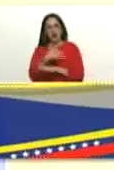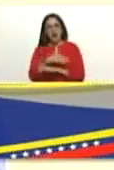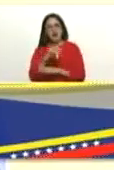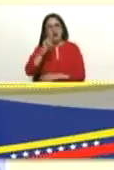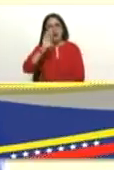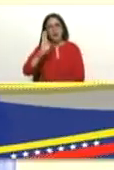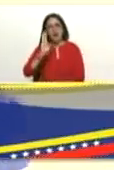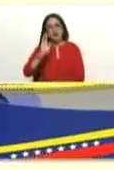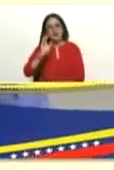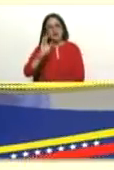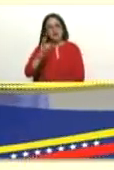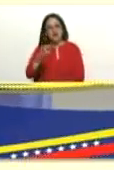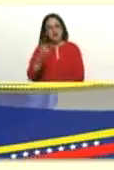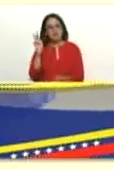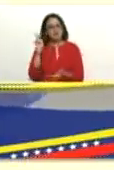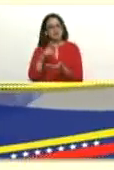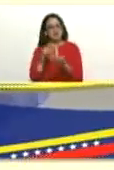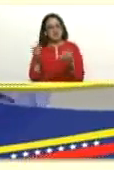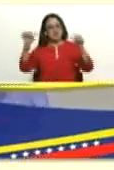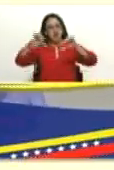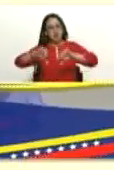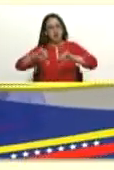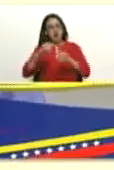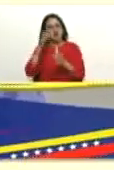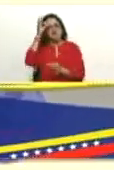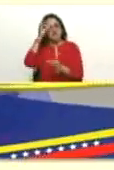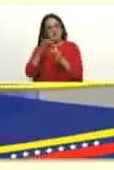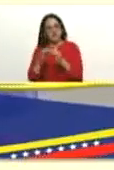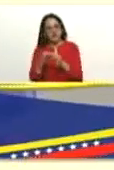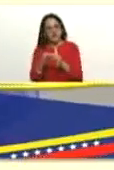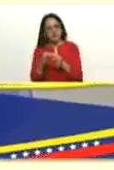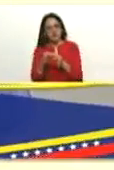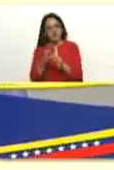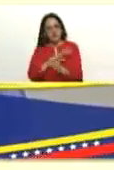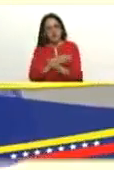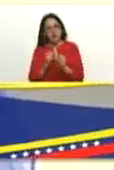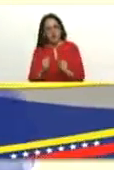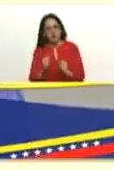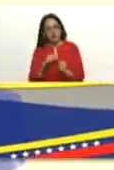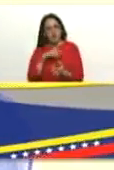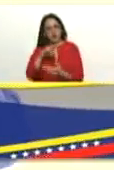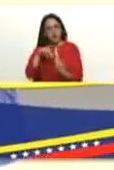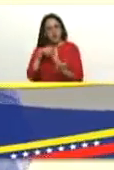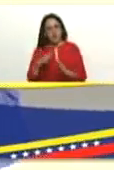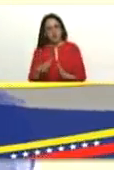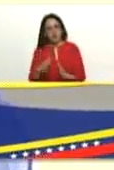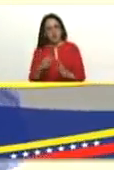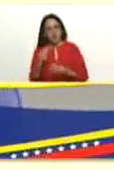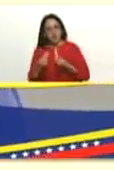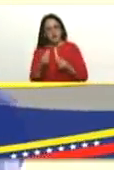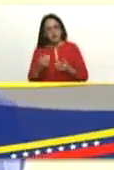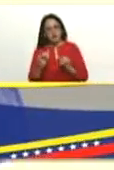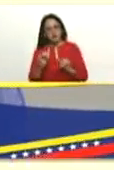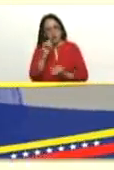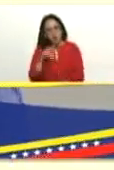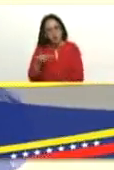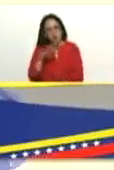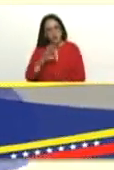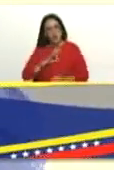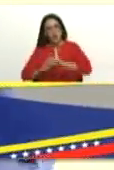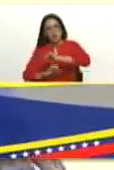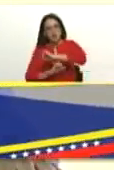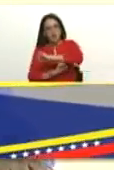VH. Vendrían a destruir esta esperanza poderosa de una revolución hecha por su pueblo desde la base,